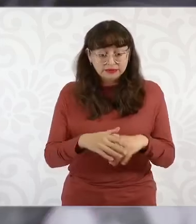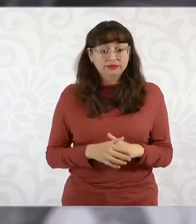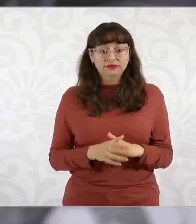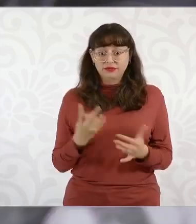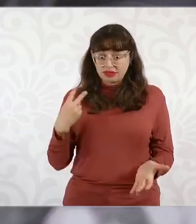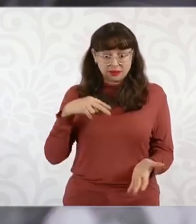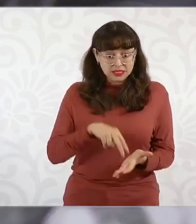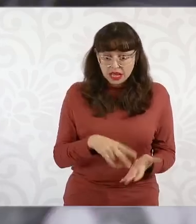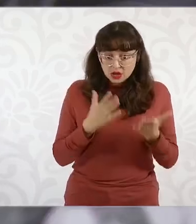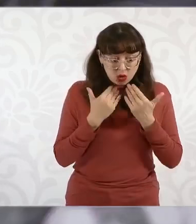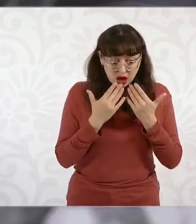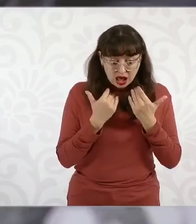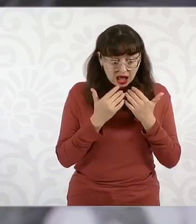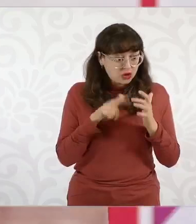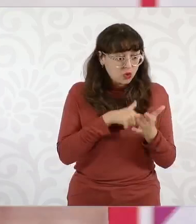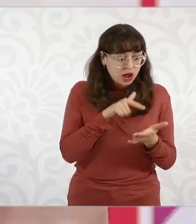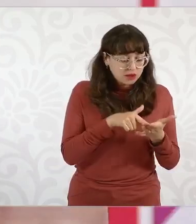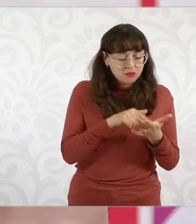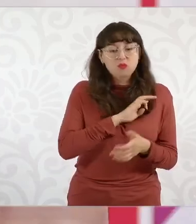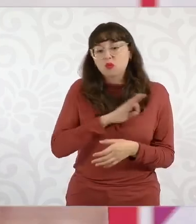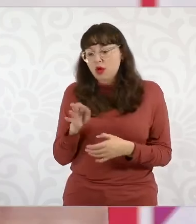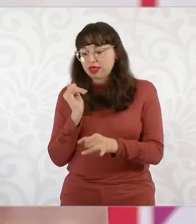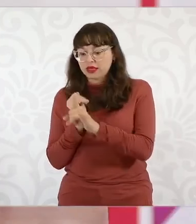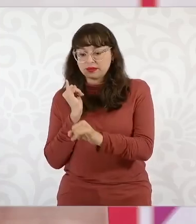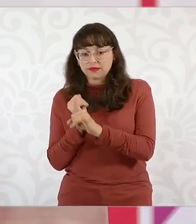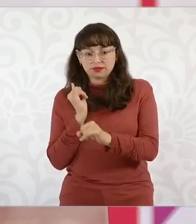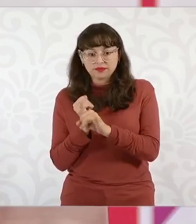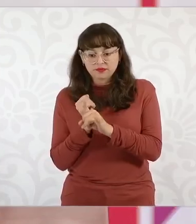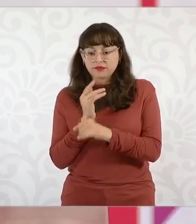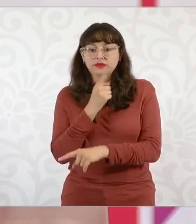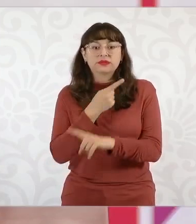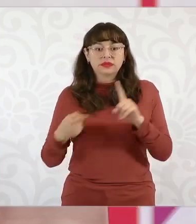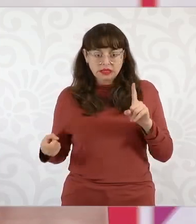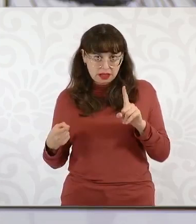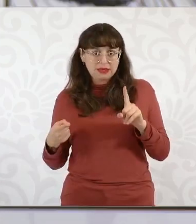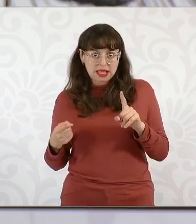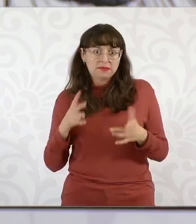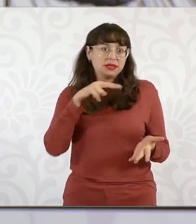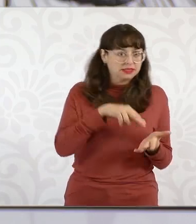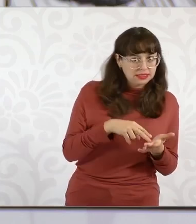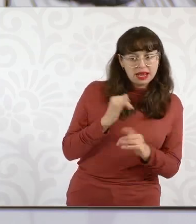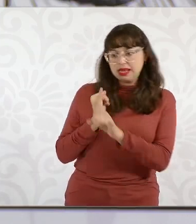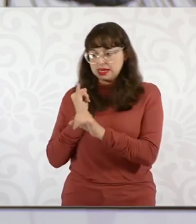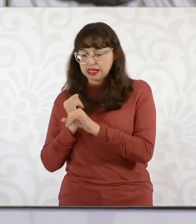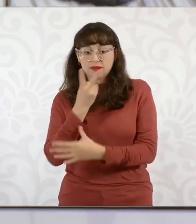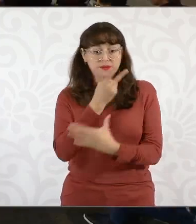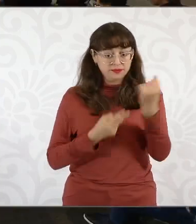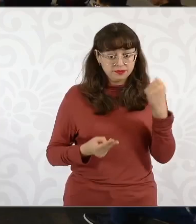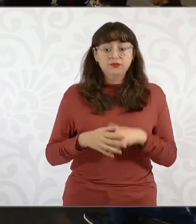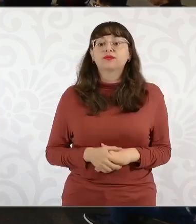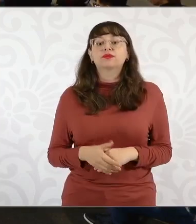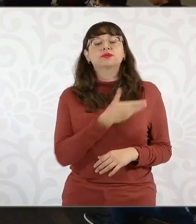presencial, pues hay el espacio semipresencial. Entonces unos días vas a la escuela y otros días estudias desde tu casa. Presidenta, ya